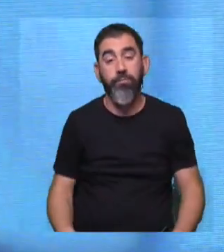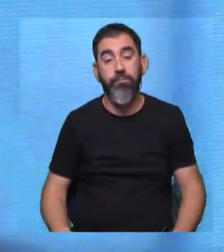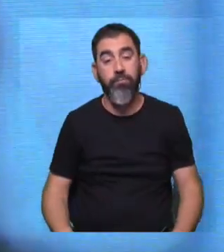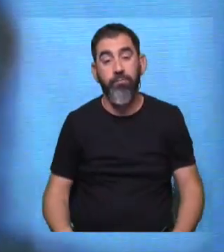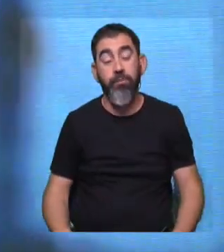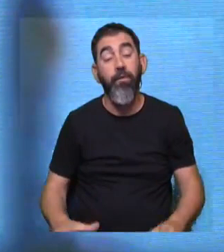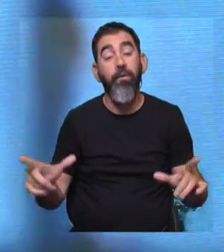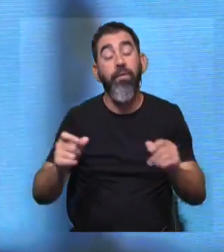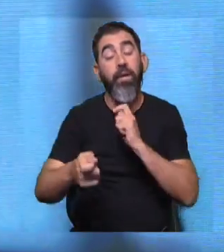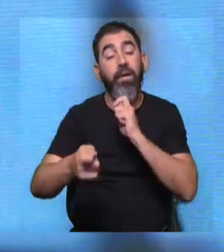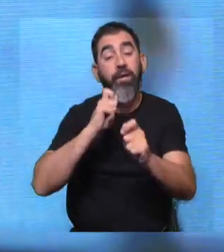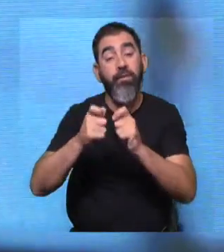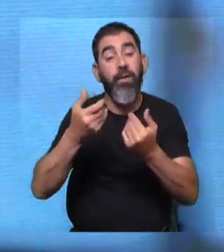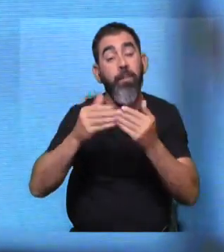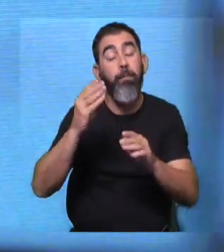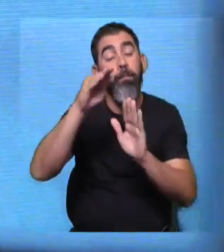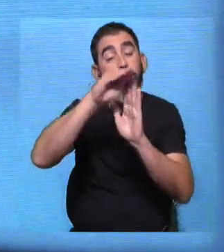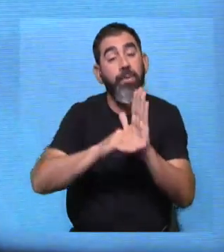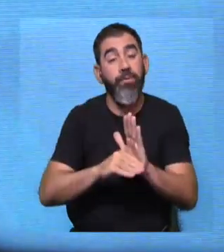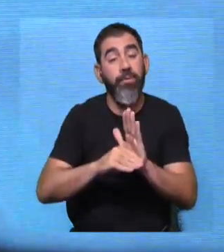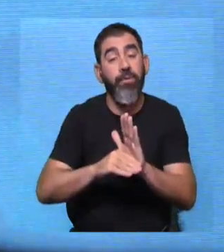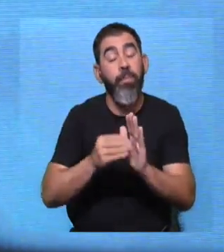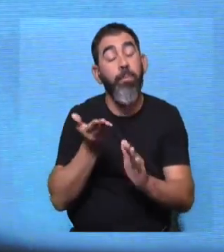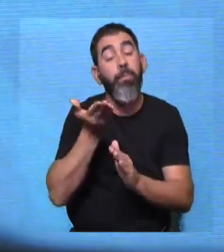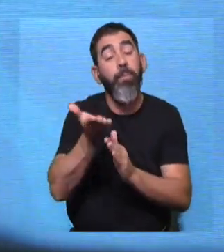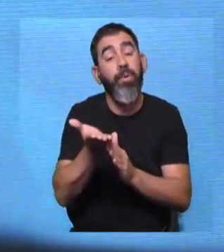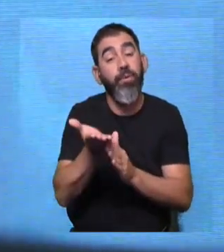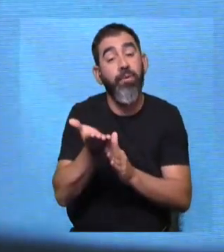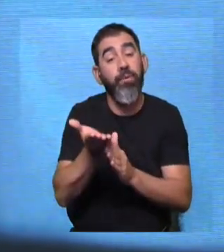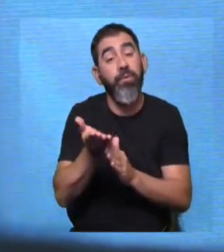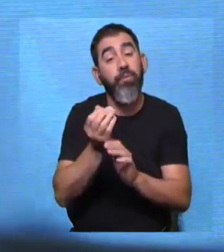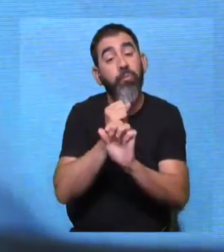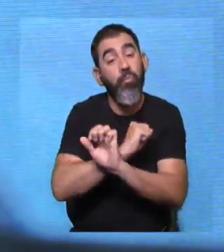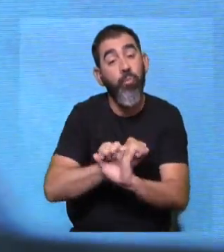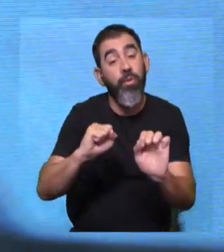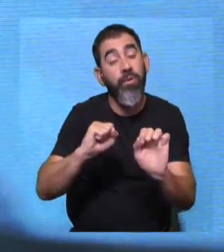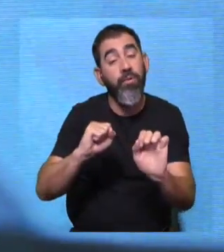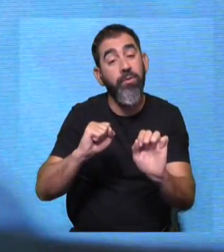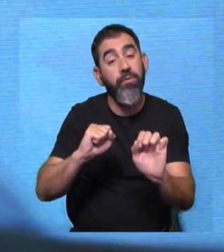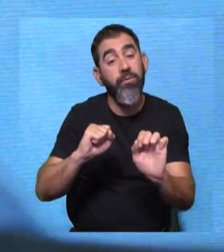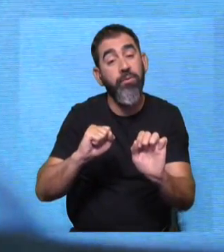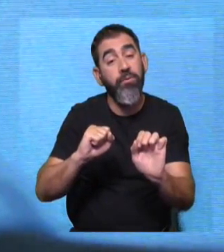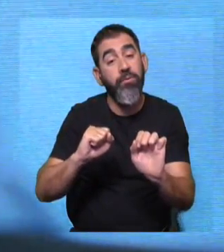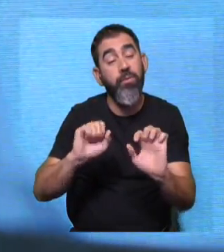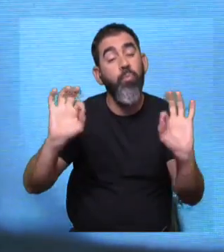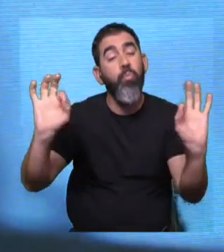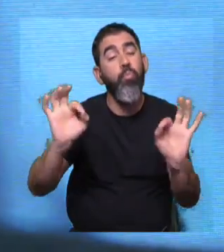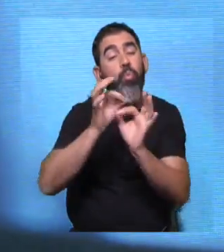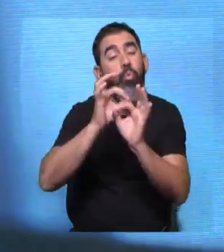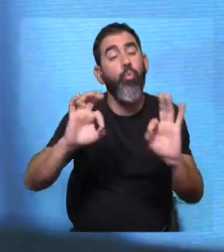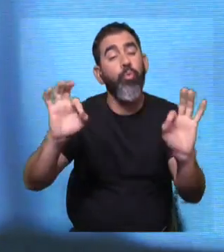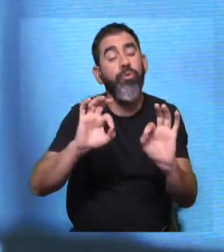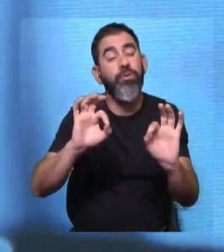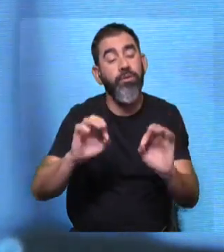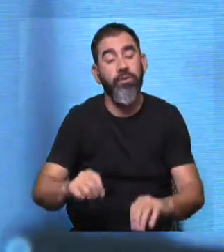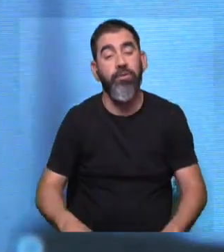vamos a cerrar esta nota como empezamos el programa, pidiéndote que nos des algo de tu otro talento, no el